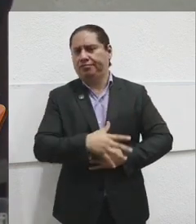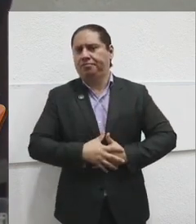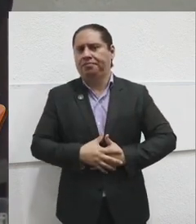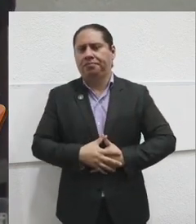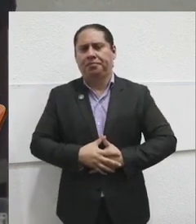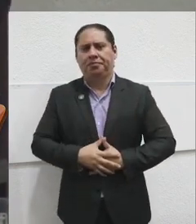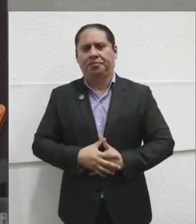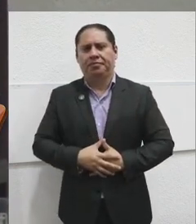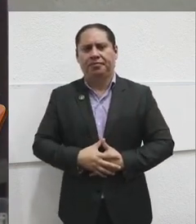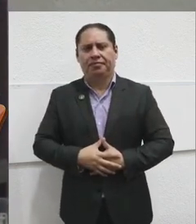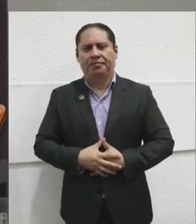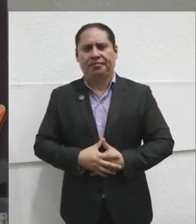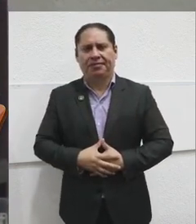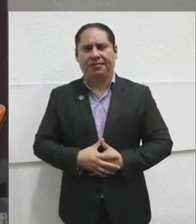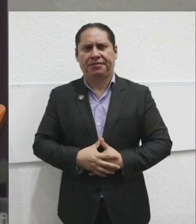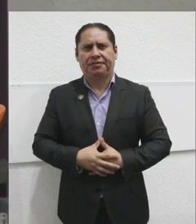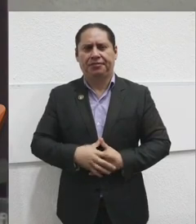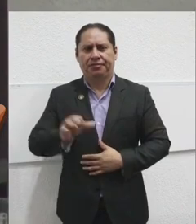Pueblo.